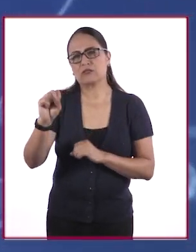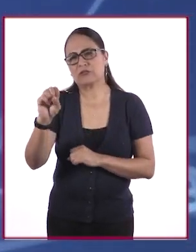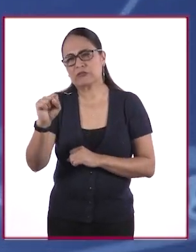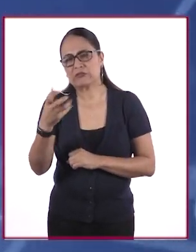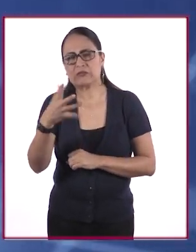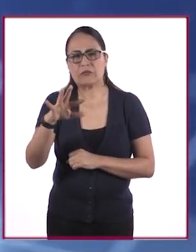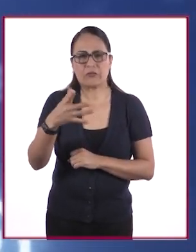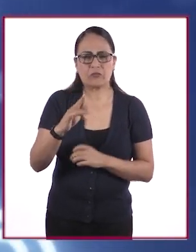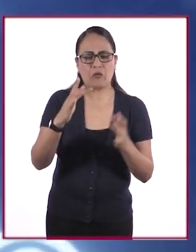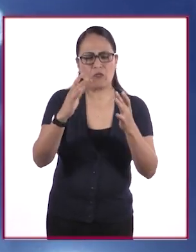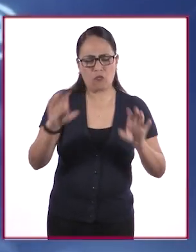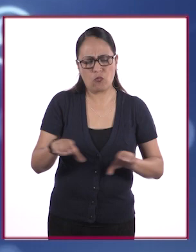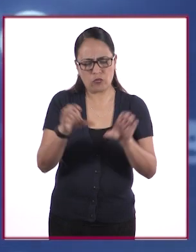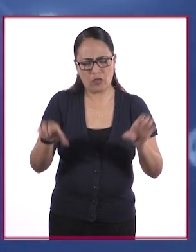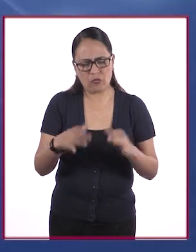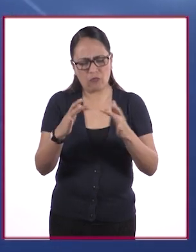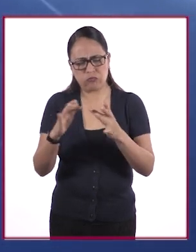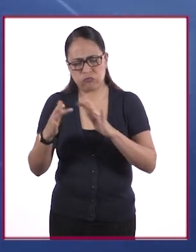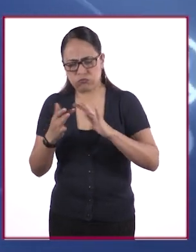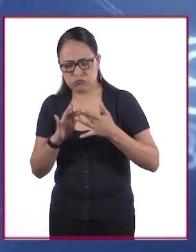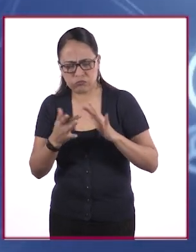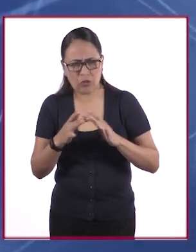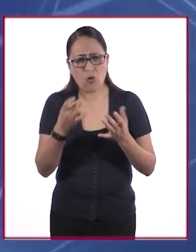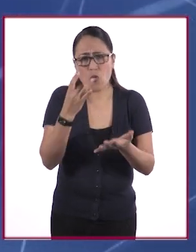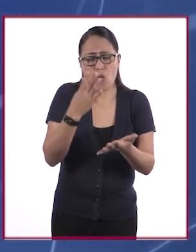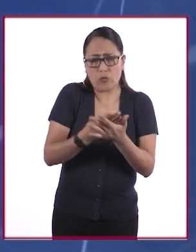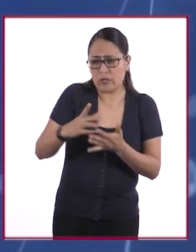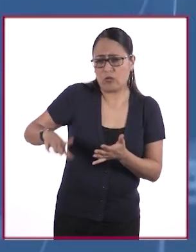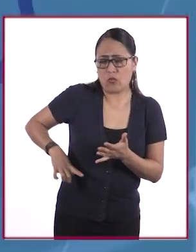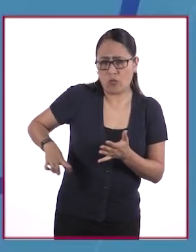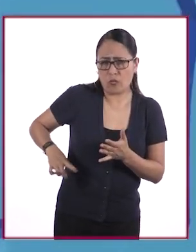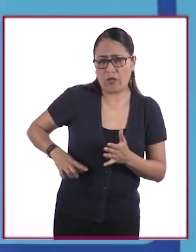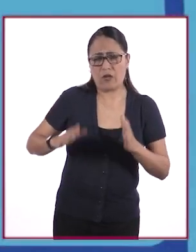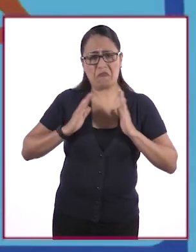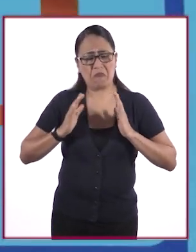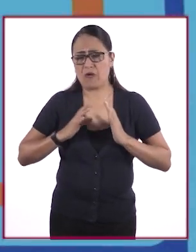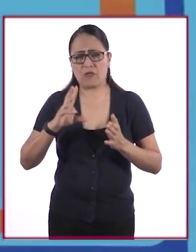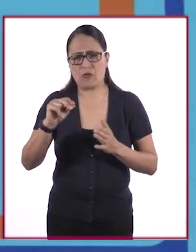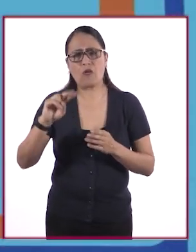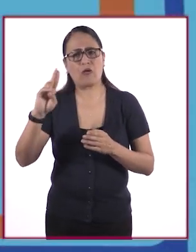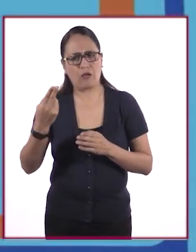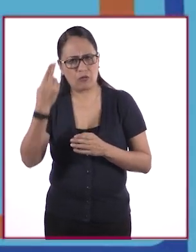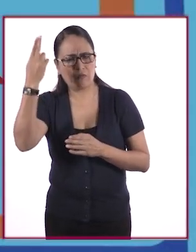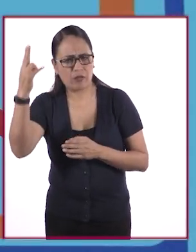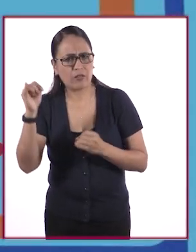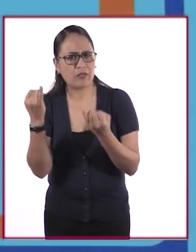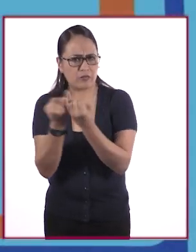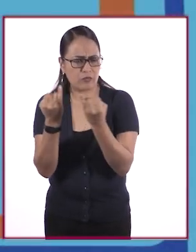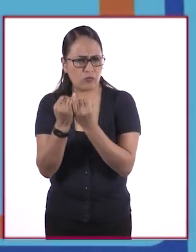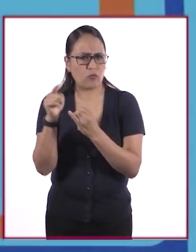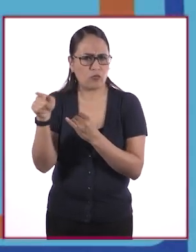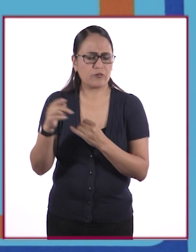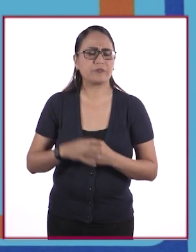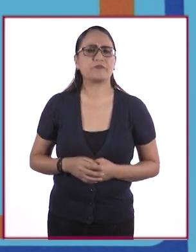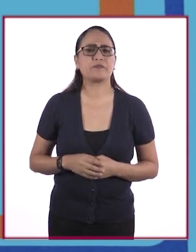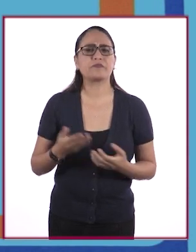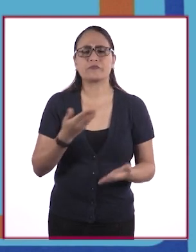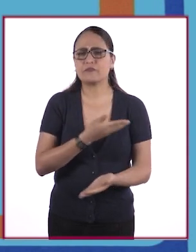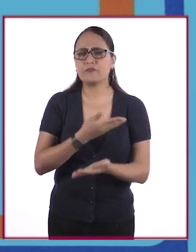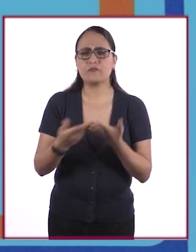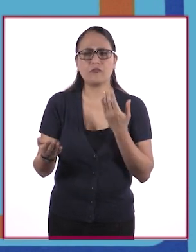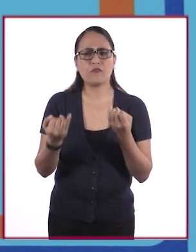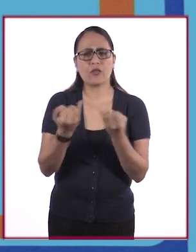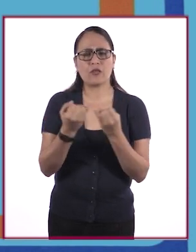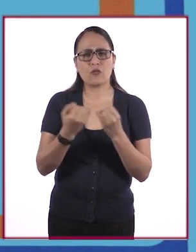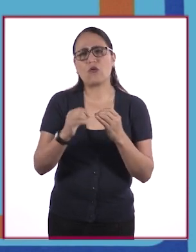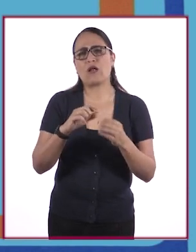computadoras conectadas. La red pasó de las agencias militares a las universidades y se establecieron las bases para lo que actualmente se conoce